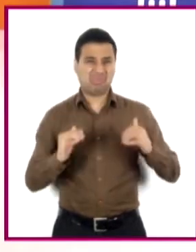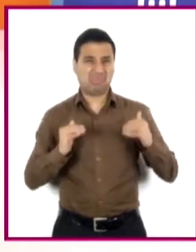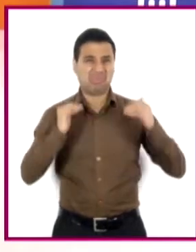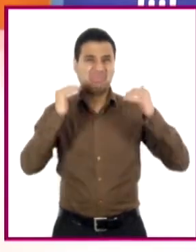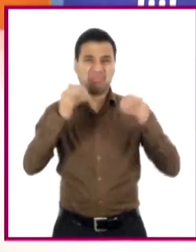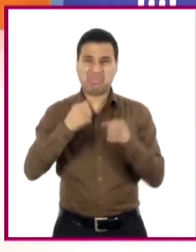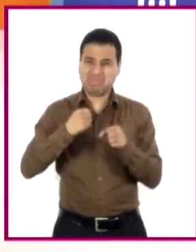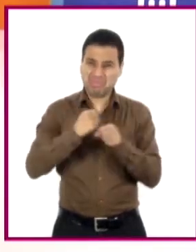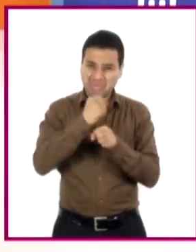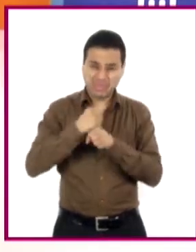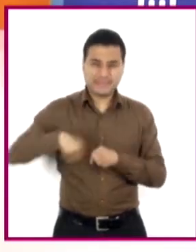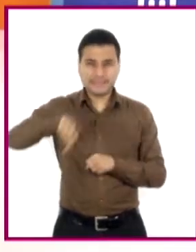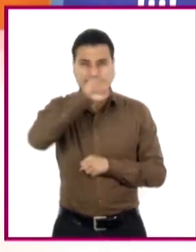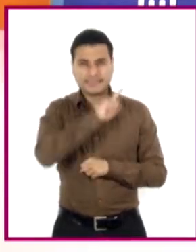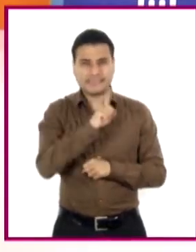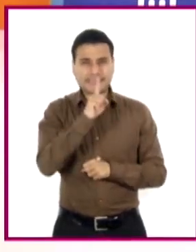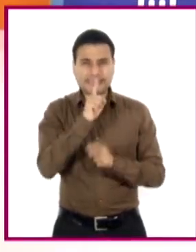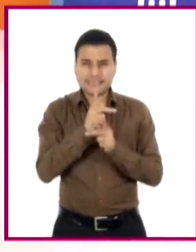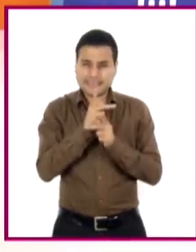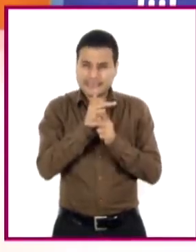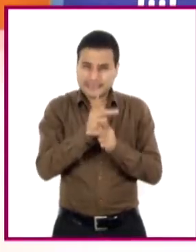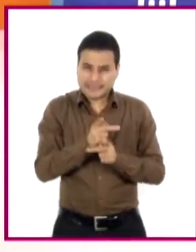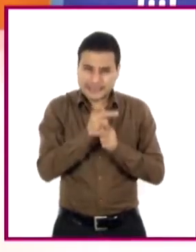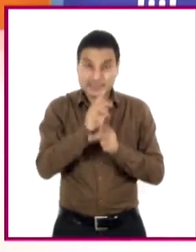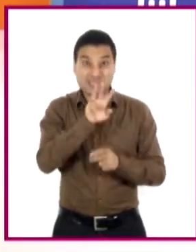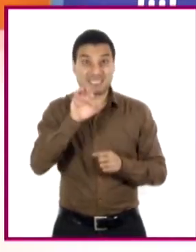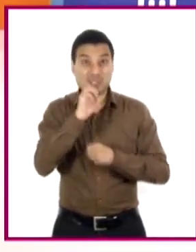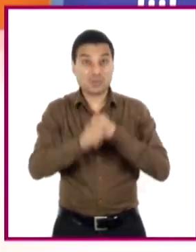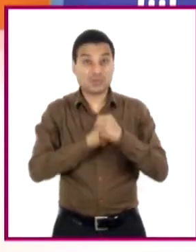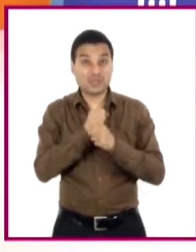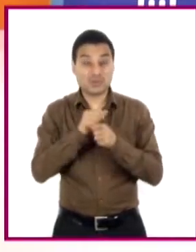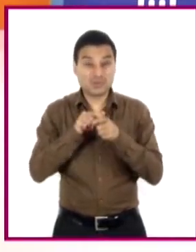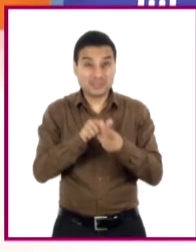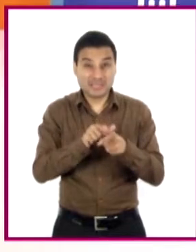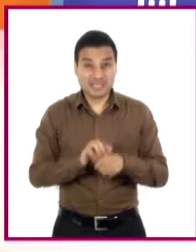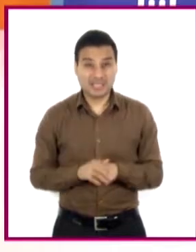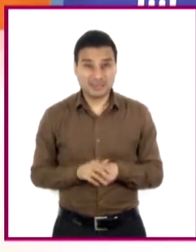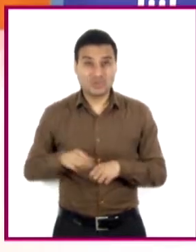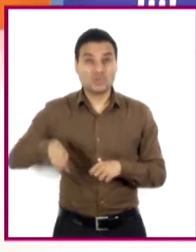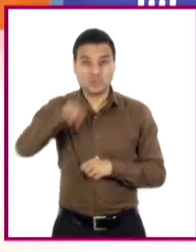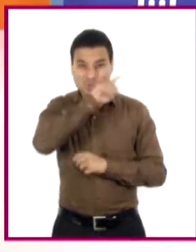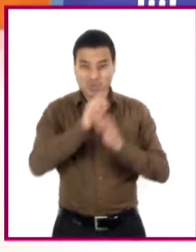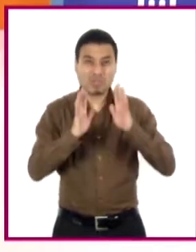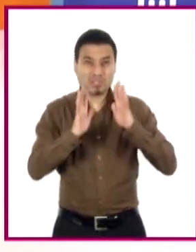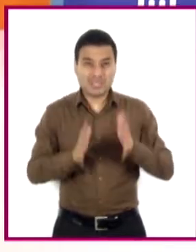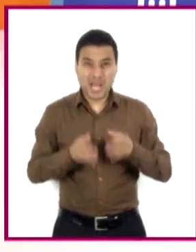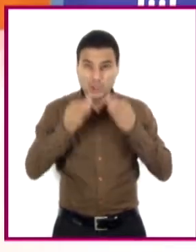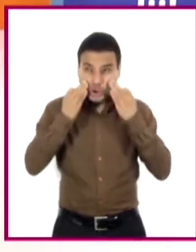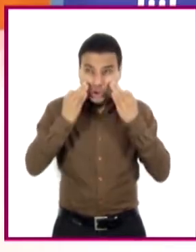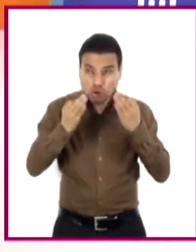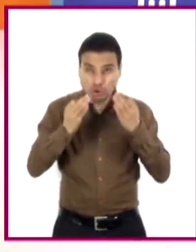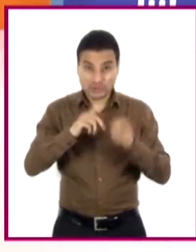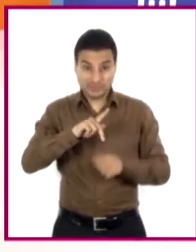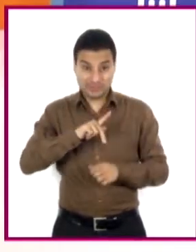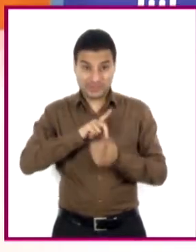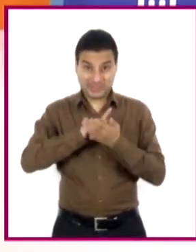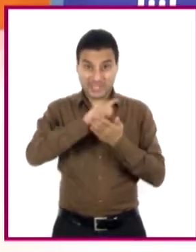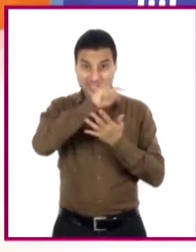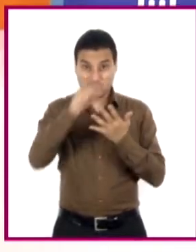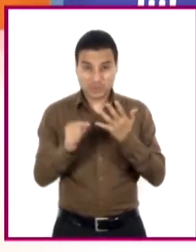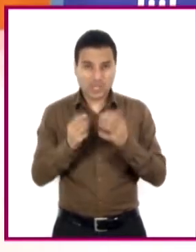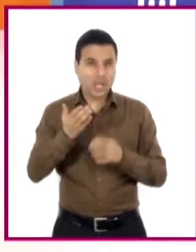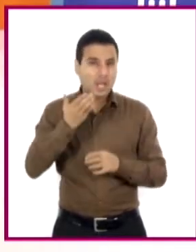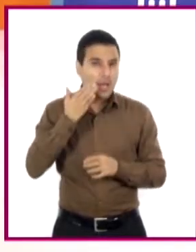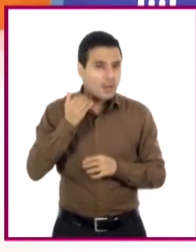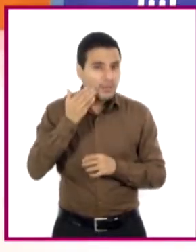mayor paciencia por espacio de casi 300 años, en que hemos visto quebrantados los derechos de la hospitalidad